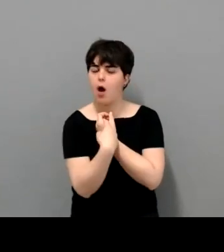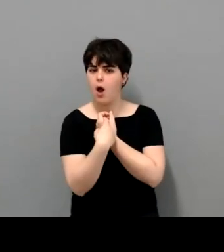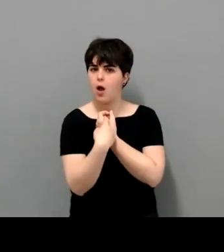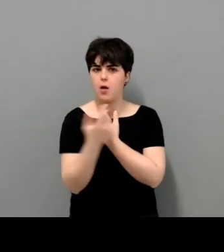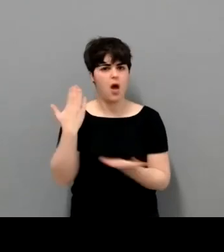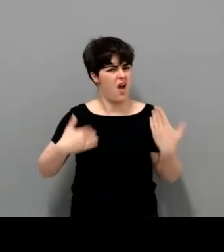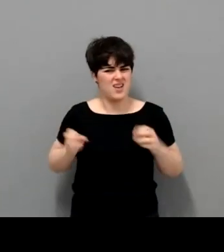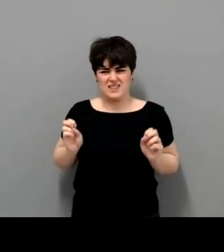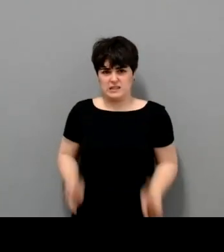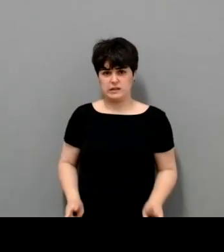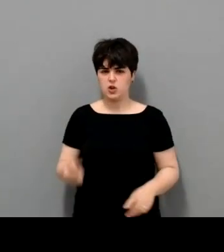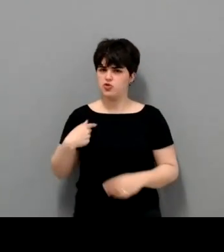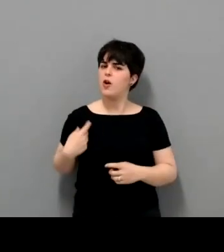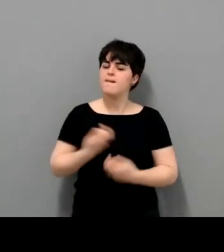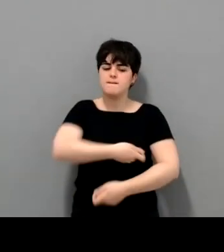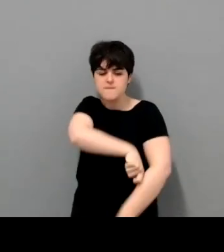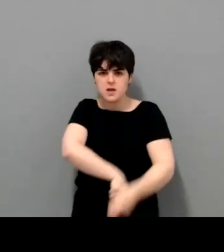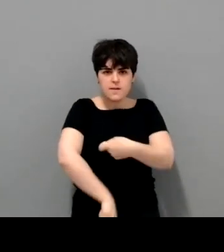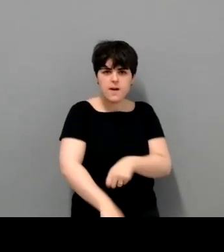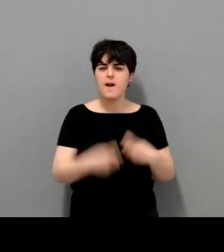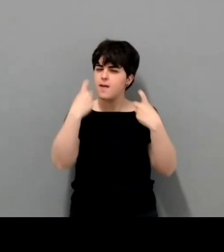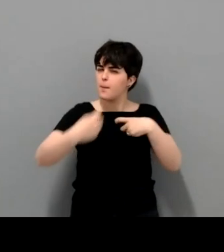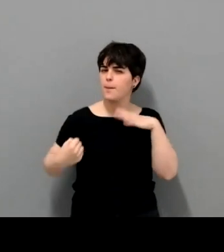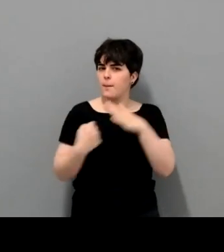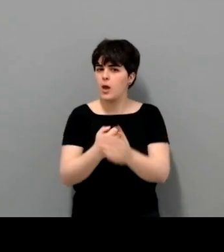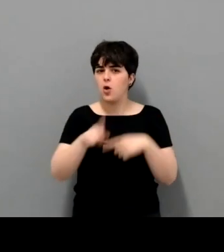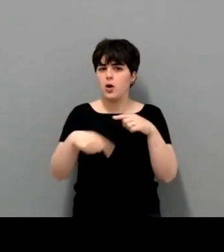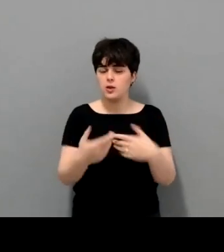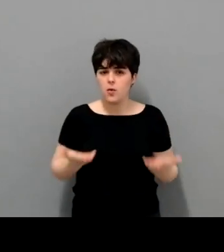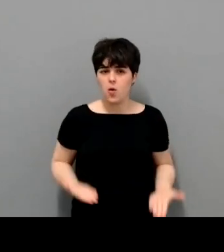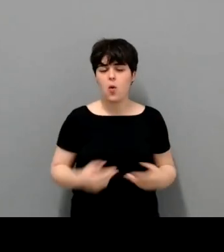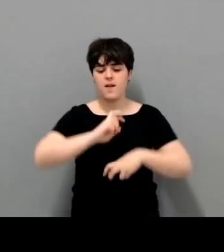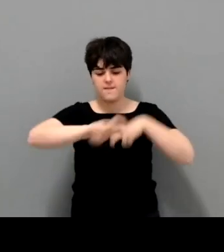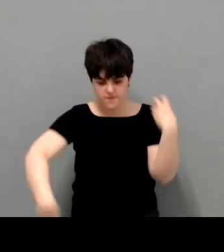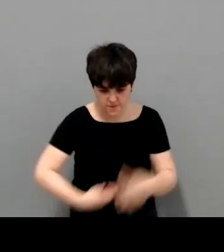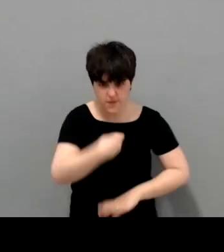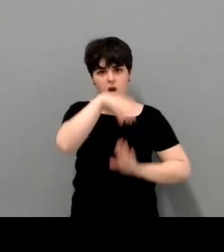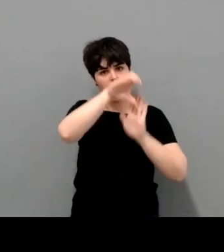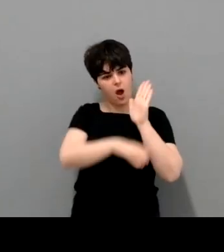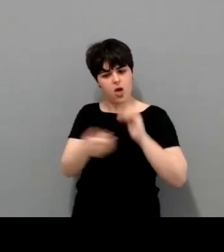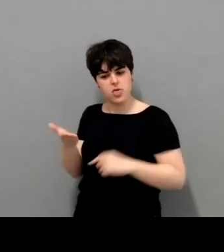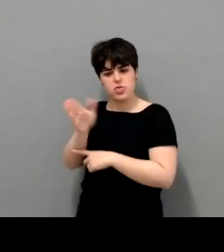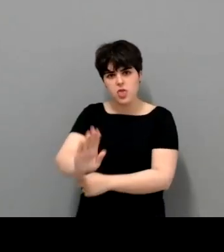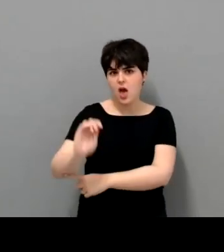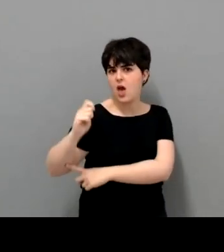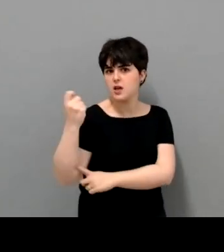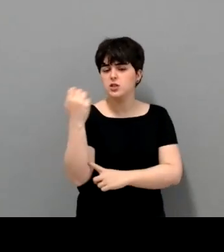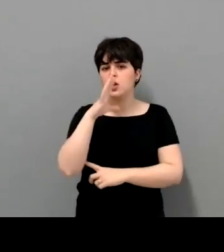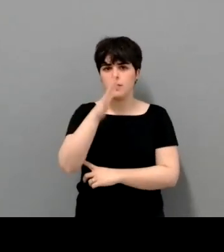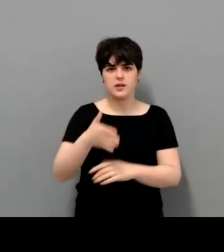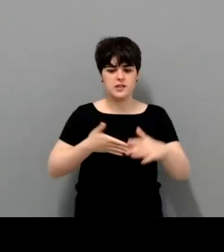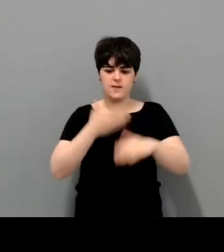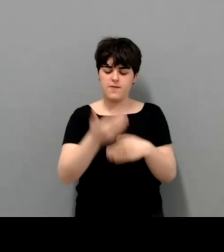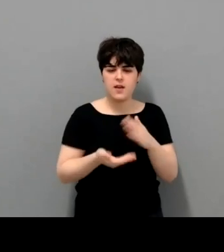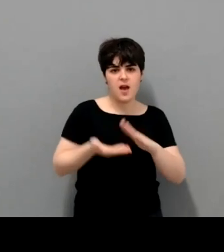digo que voy a dejarme la piel para que esta reforma constitucional vea la luz, porque será un avance